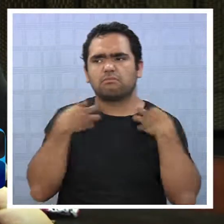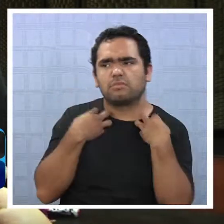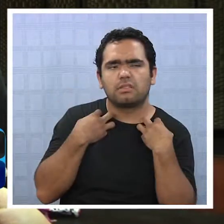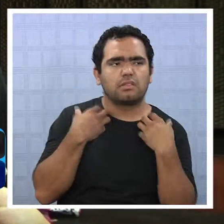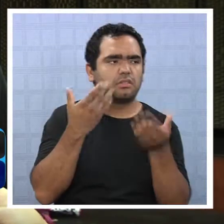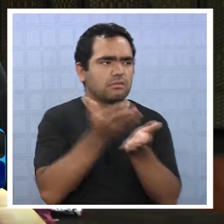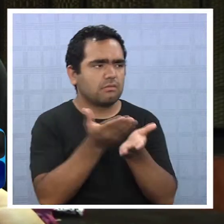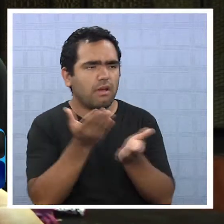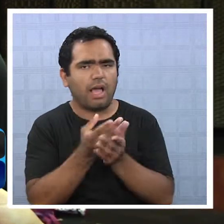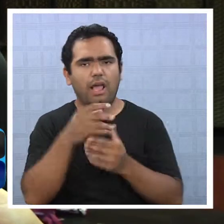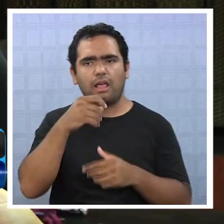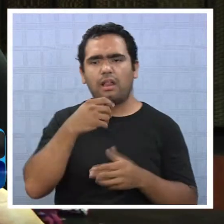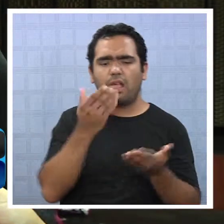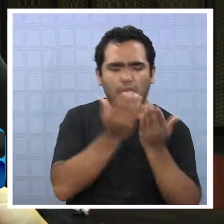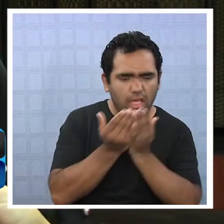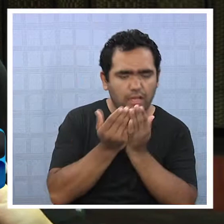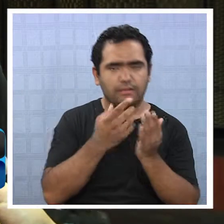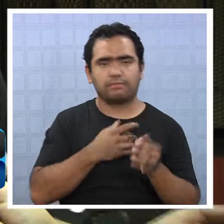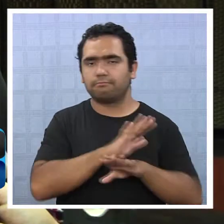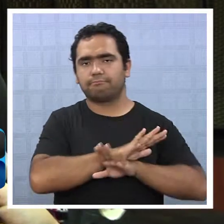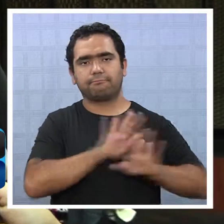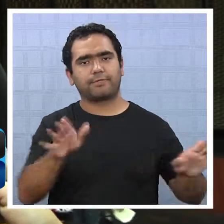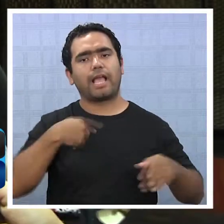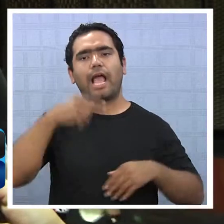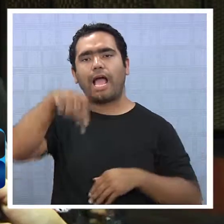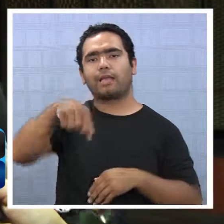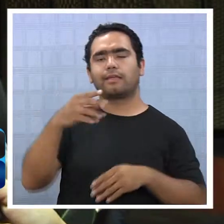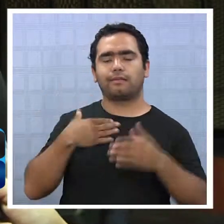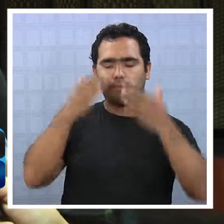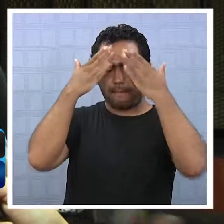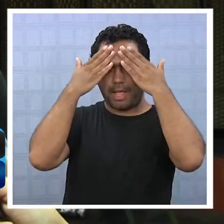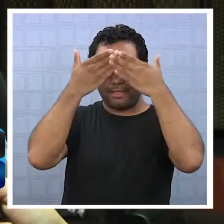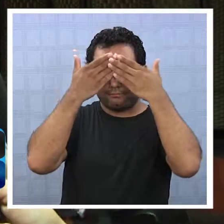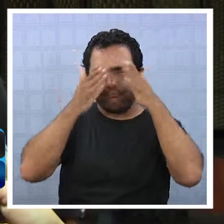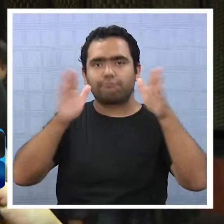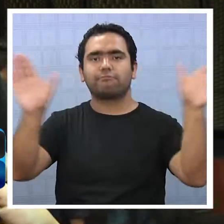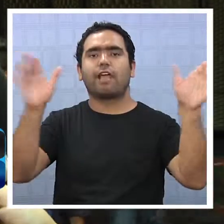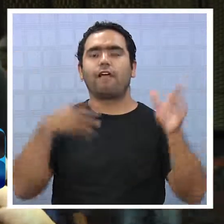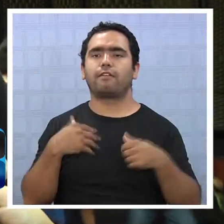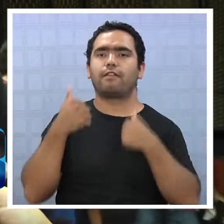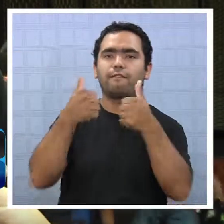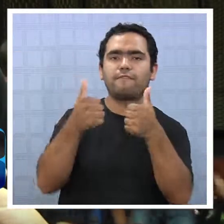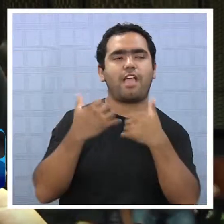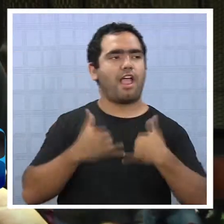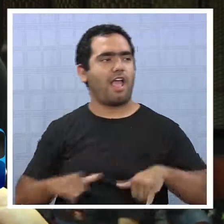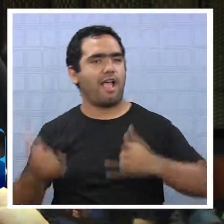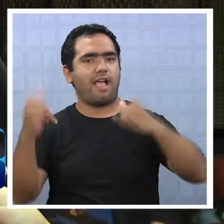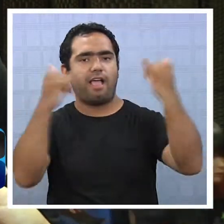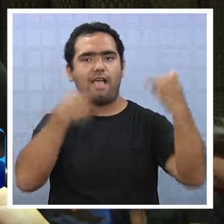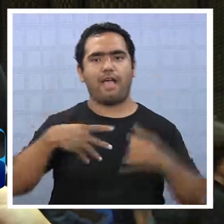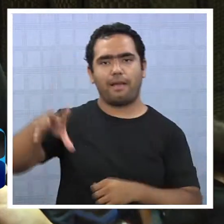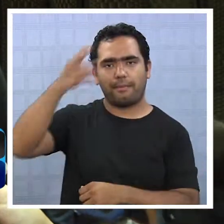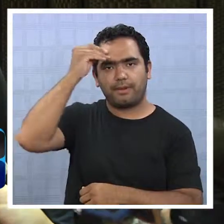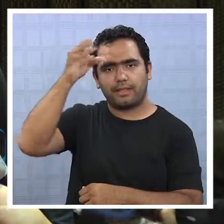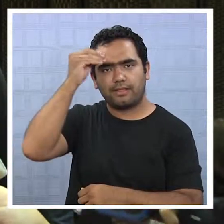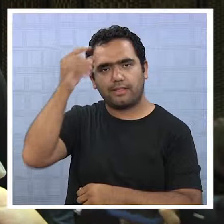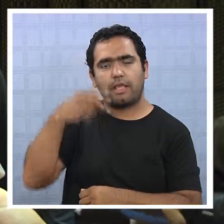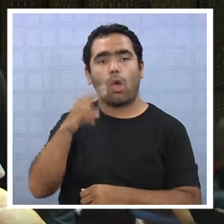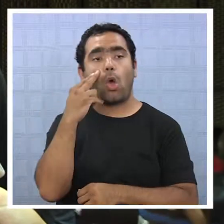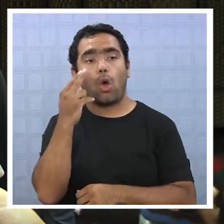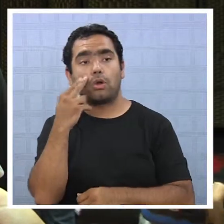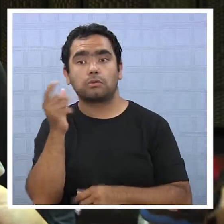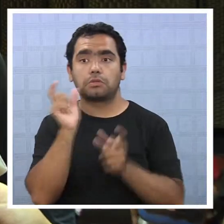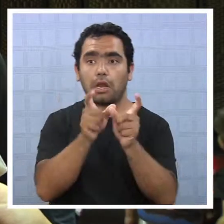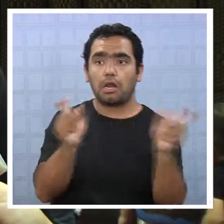el estrés que viene del colegio, del jardín, un poco, nosotros venimos a abrirles la mente a que vengan a pasarla bien, a que vengan a